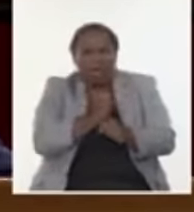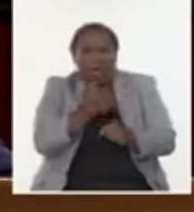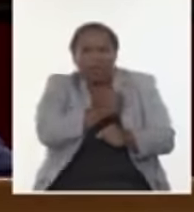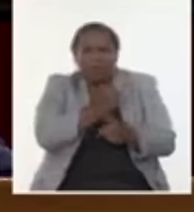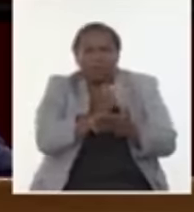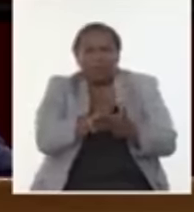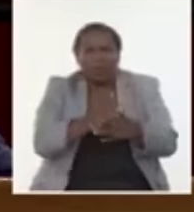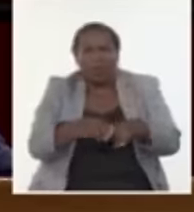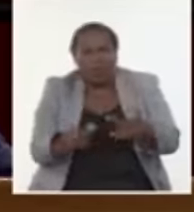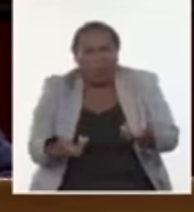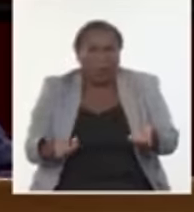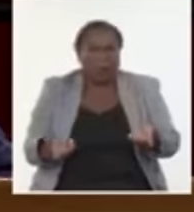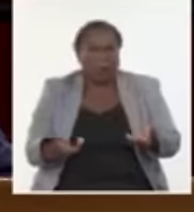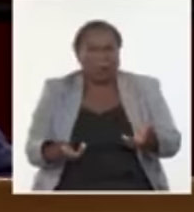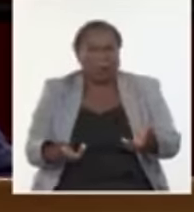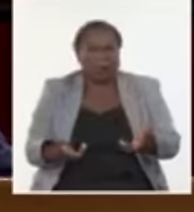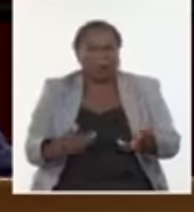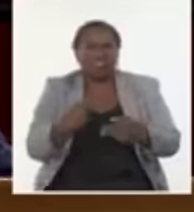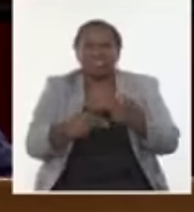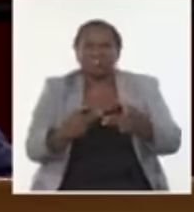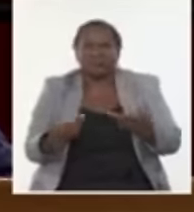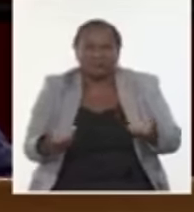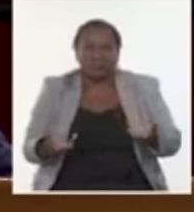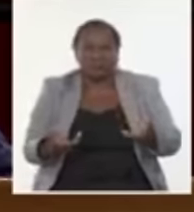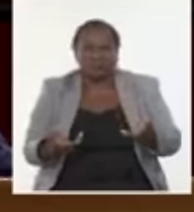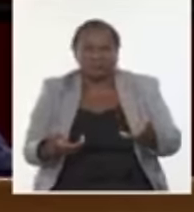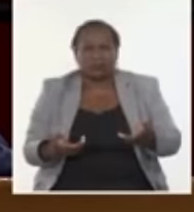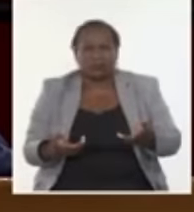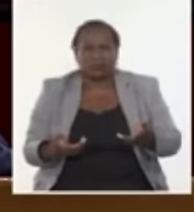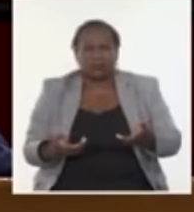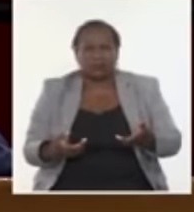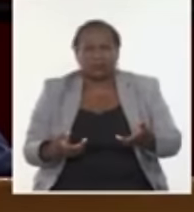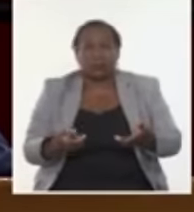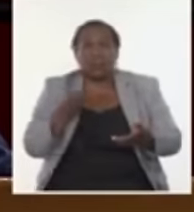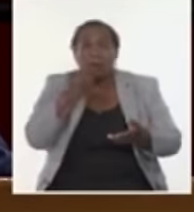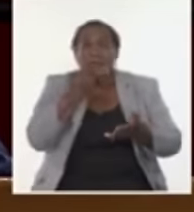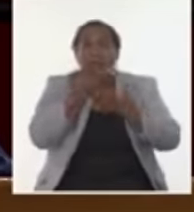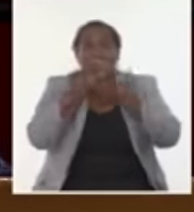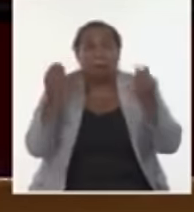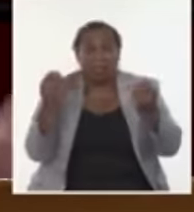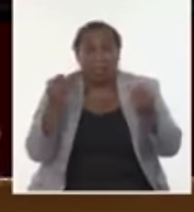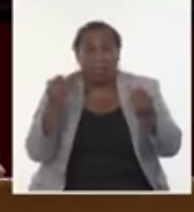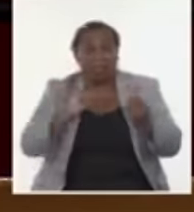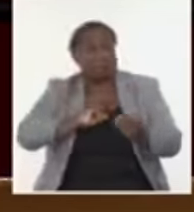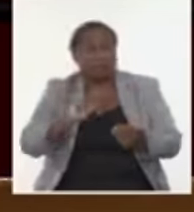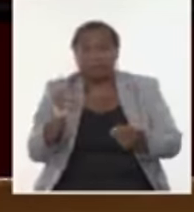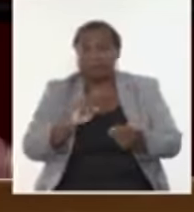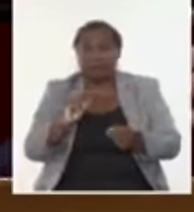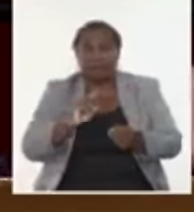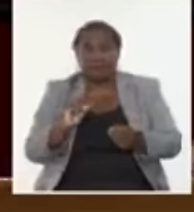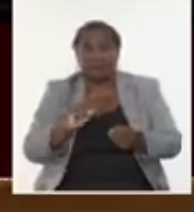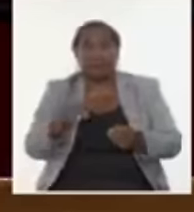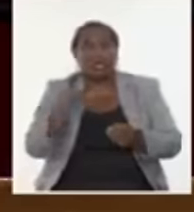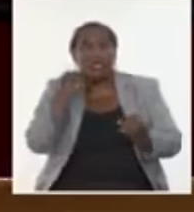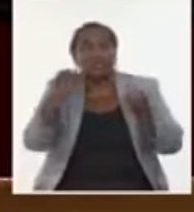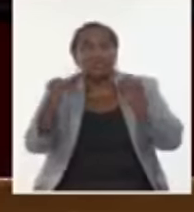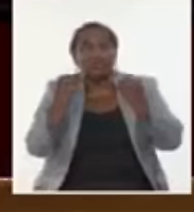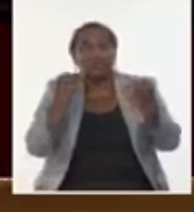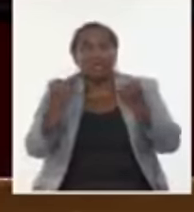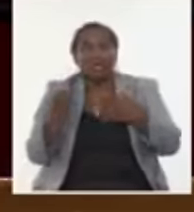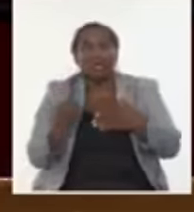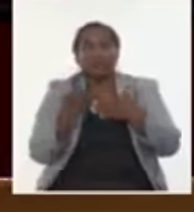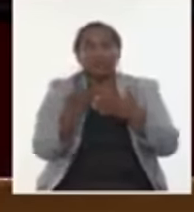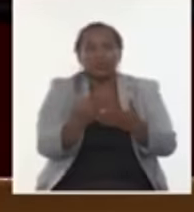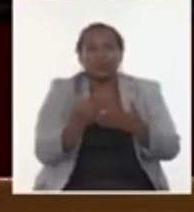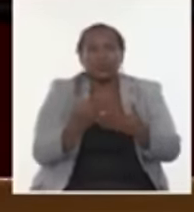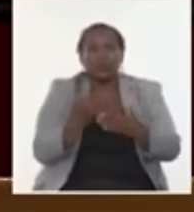estudiar? ¿A qué se dedica? Los podemos perder. Y nosotros entonces hemos identificado con la ayuda de los trabajadores